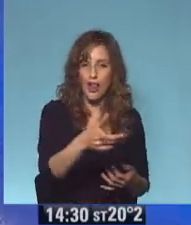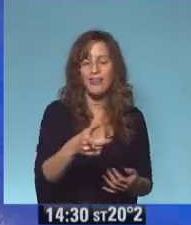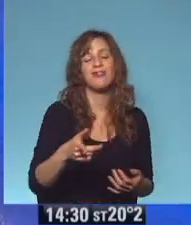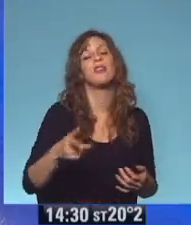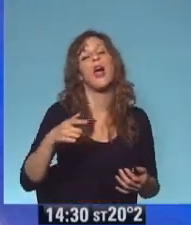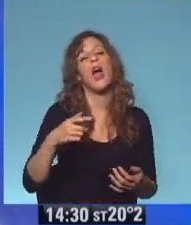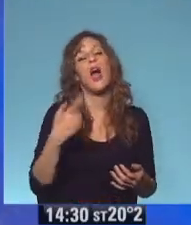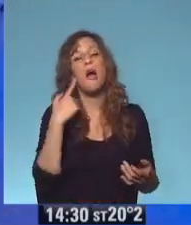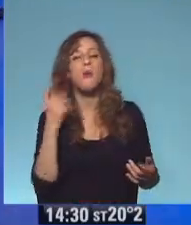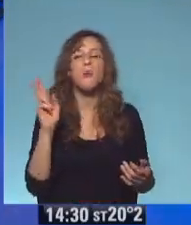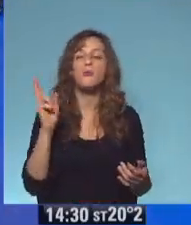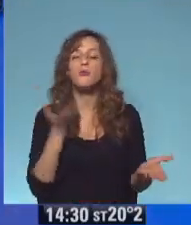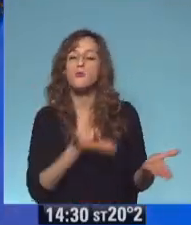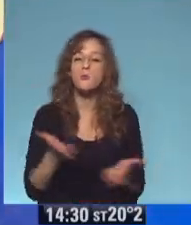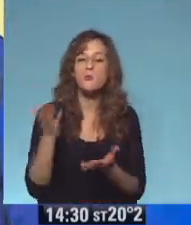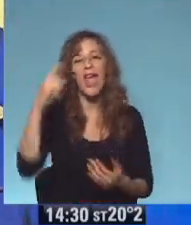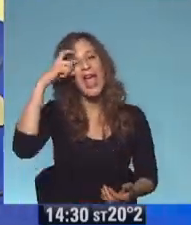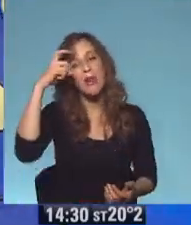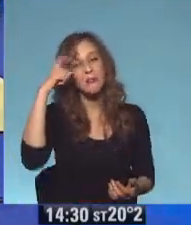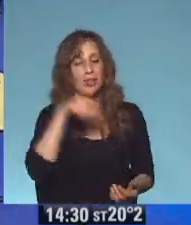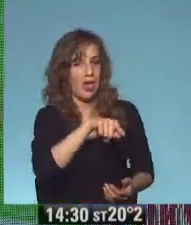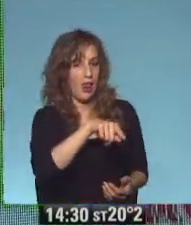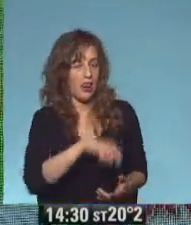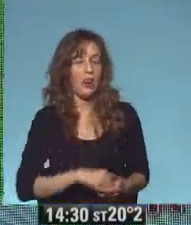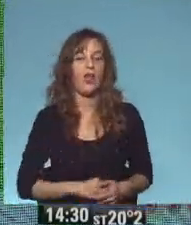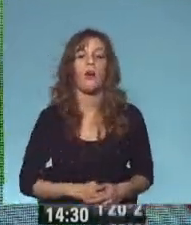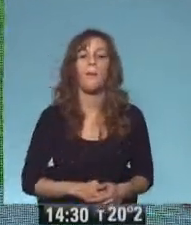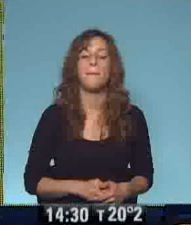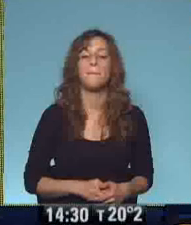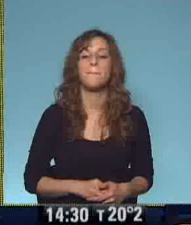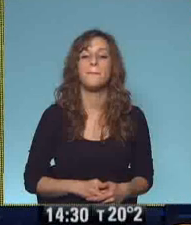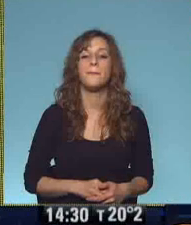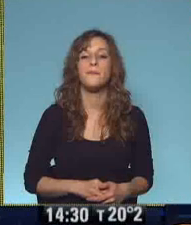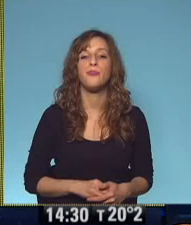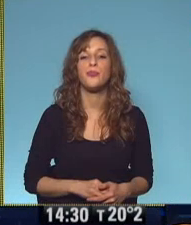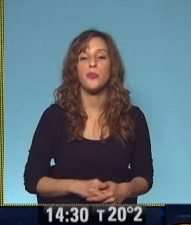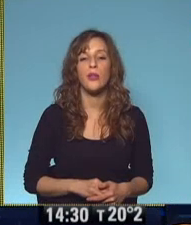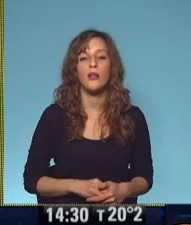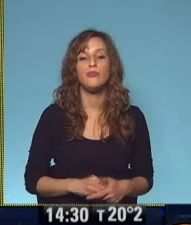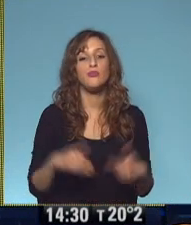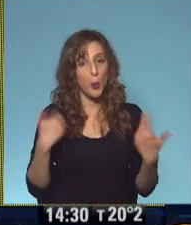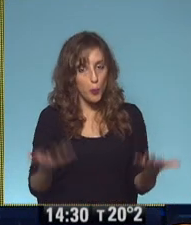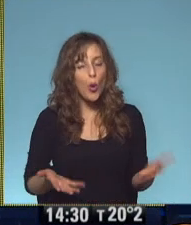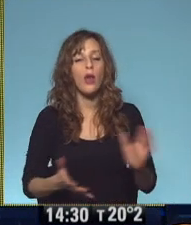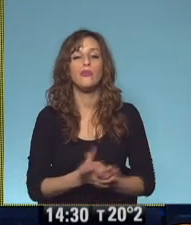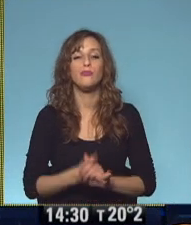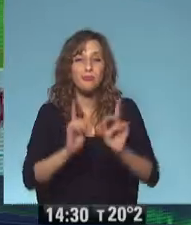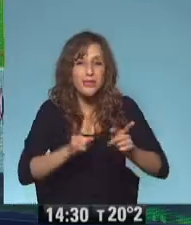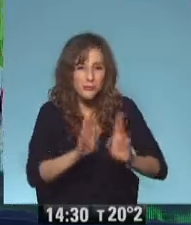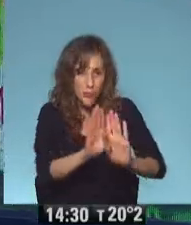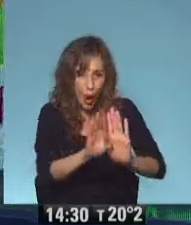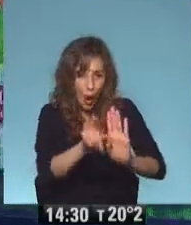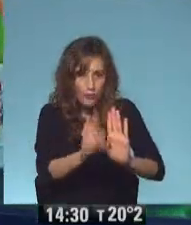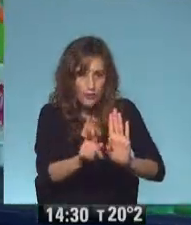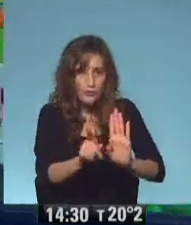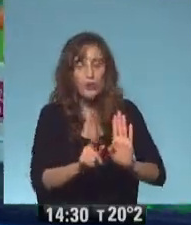permiso. Voy a ir al parque. Perfecto. ¿Por qué entrada voy a entrar? Vamos a salir desde la entrada oeste también. Bueno, ya que estoy salir. Parado